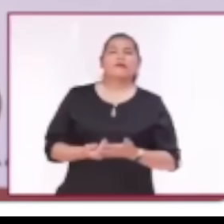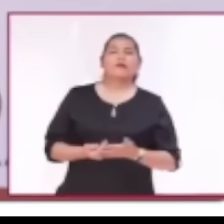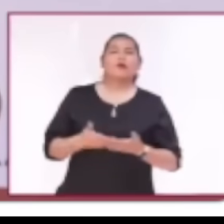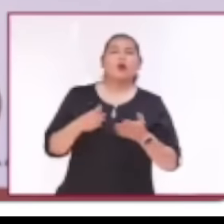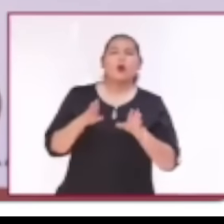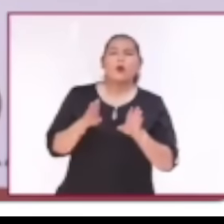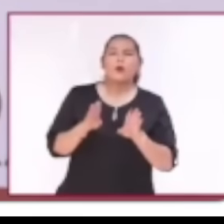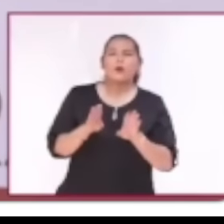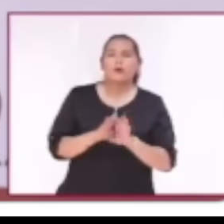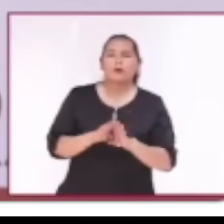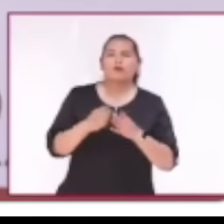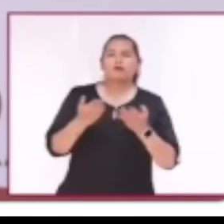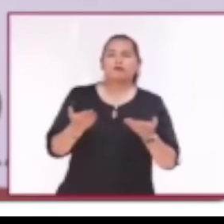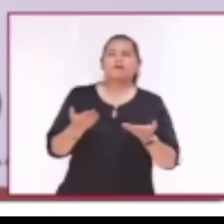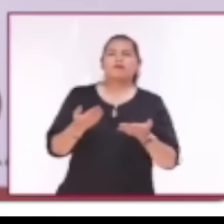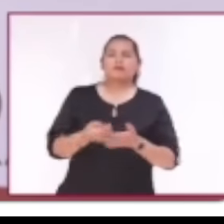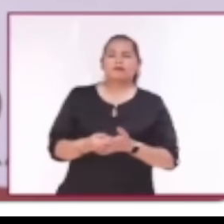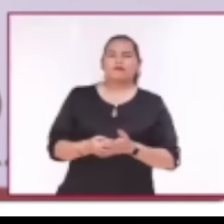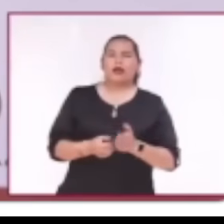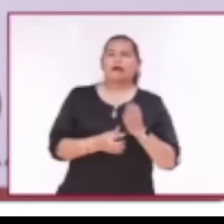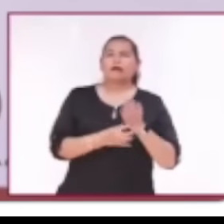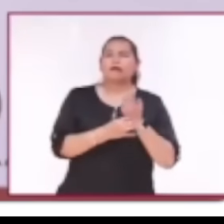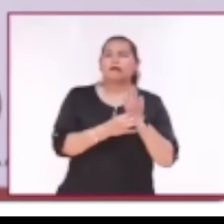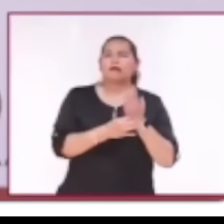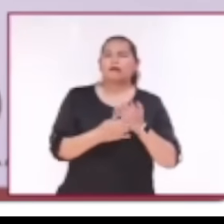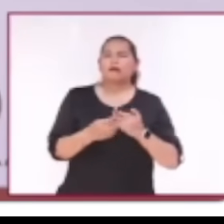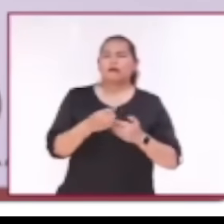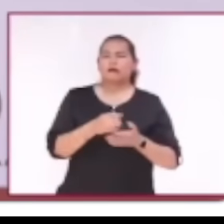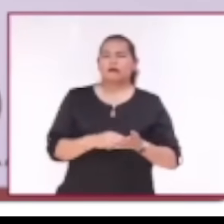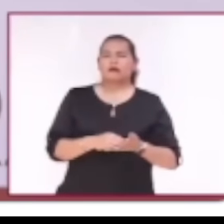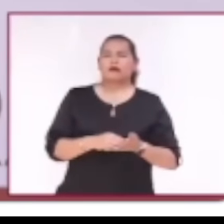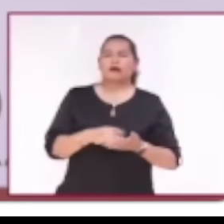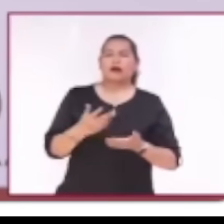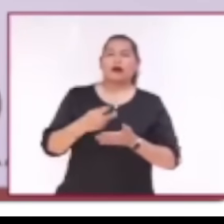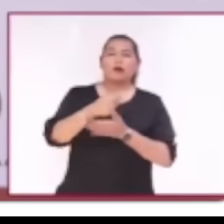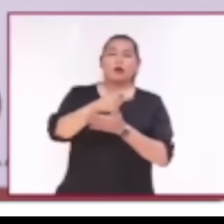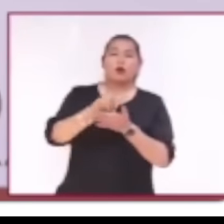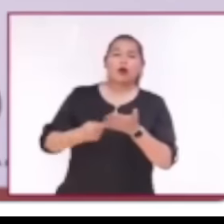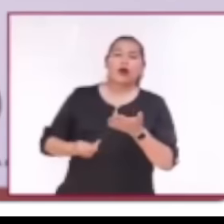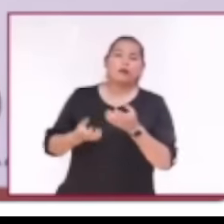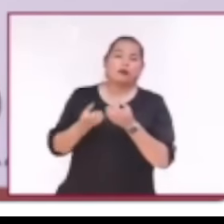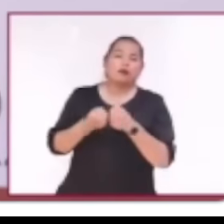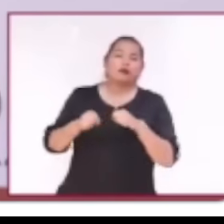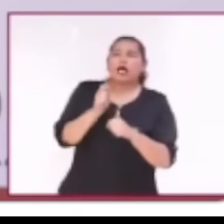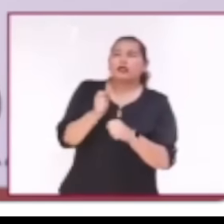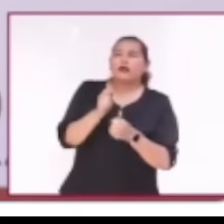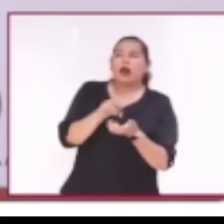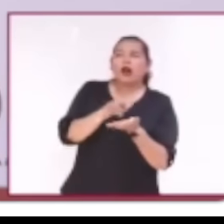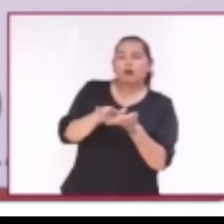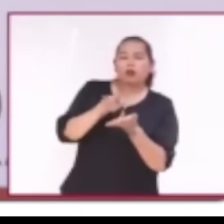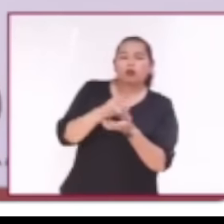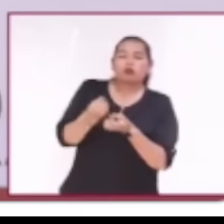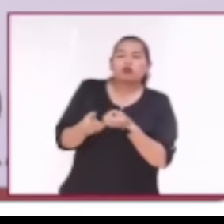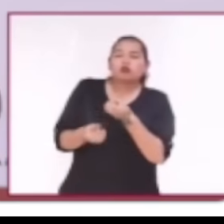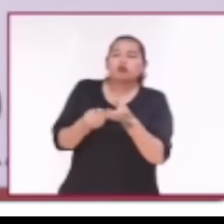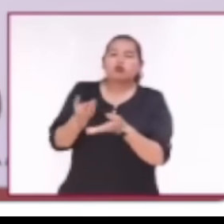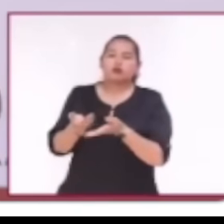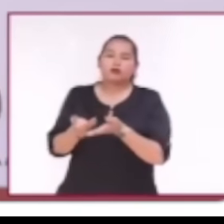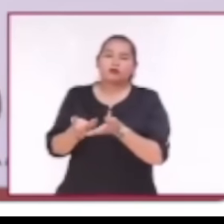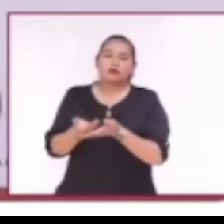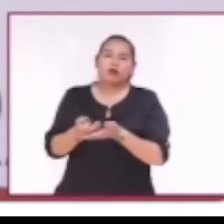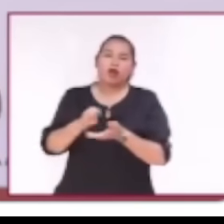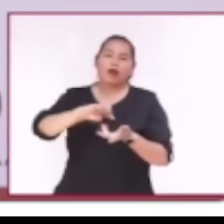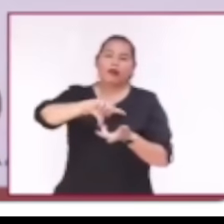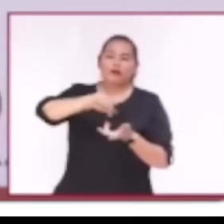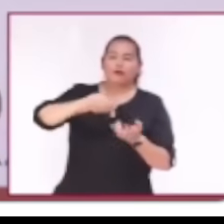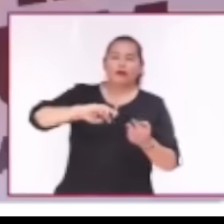pueden decir eso un día decir que dar programas sociales es asistencial y luego decir que apoyan